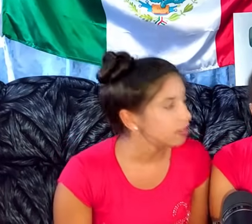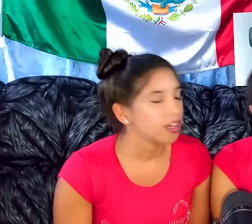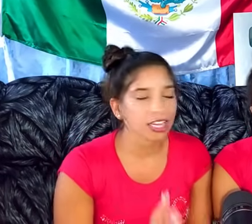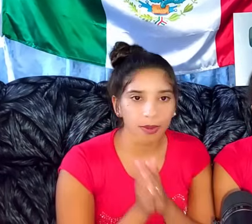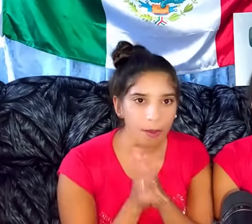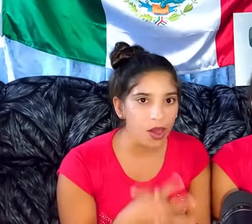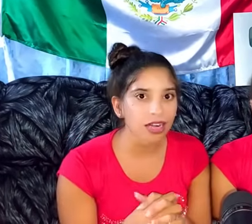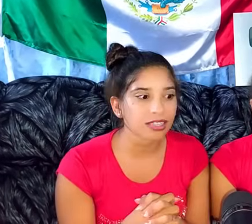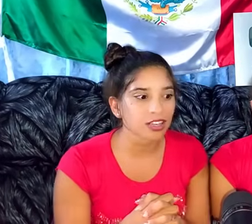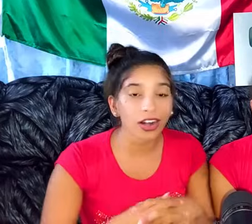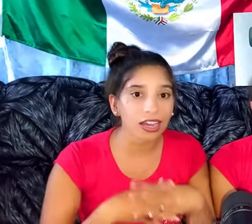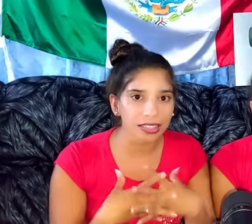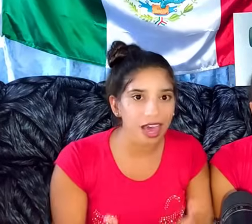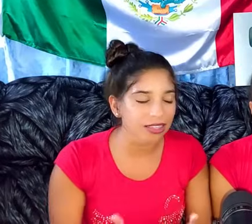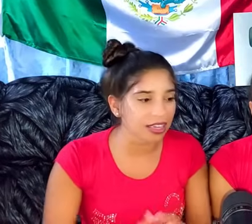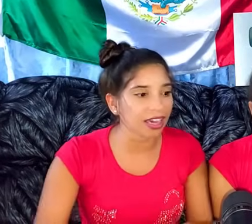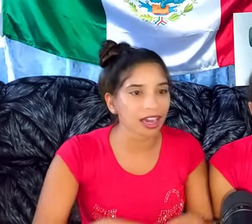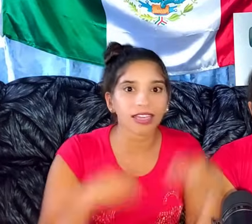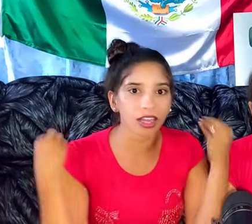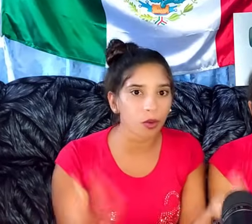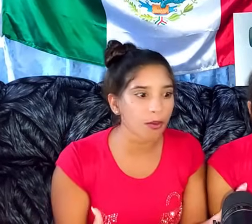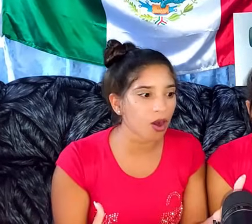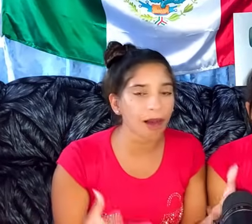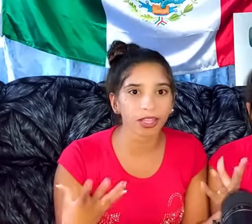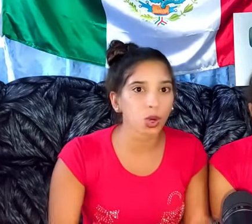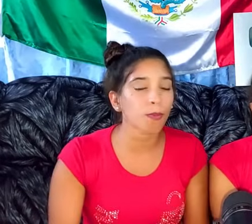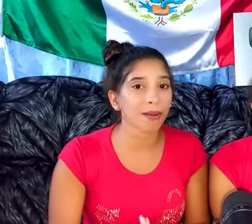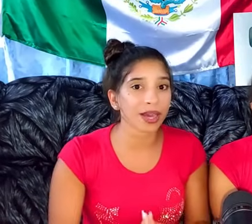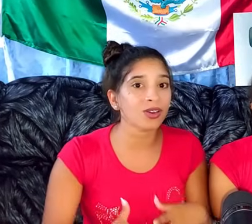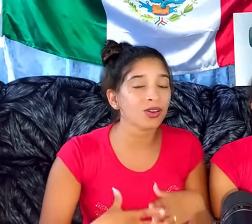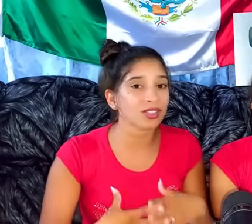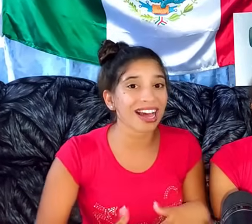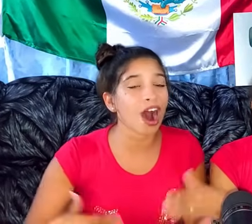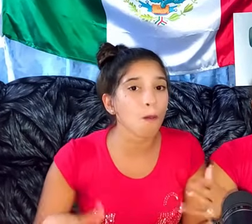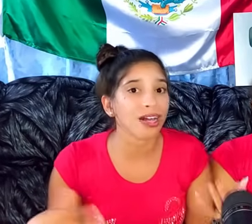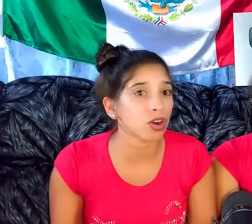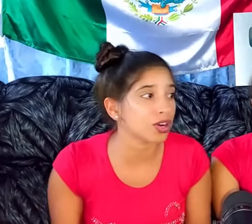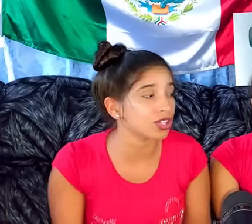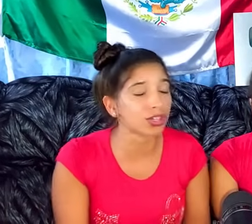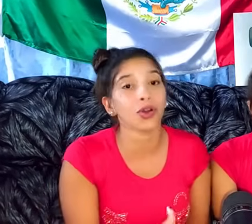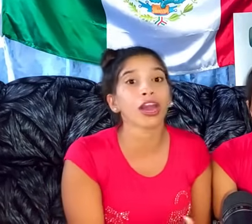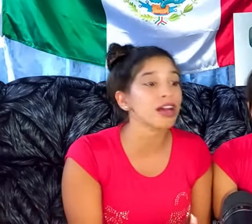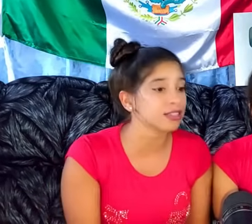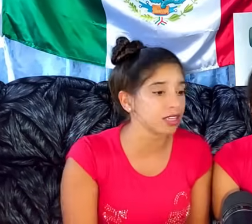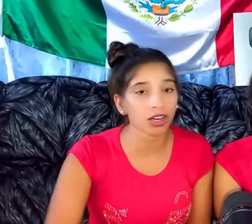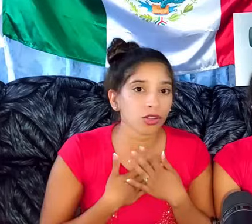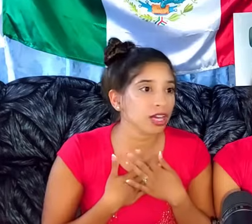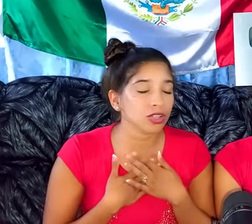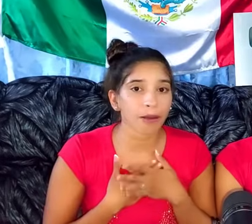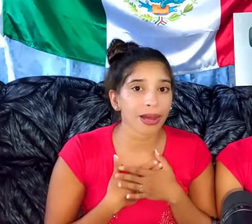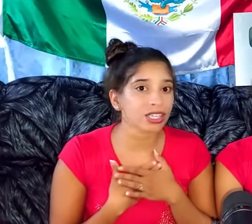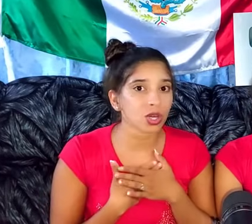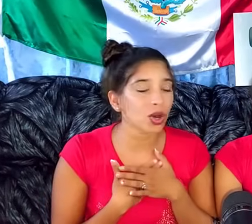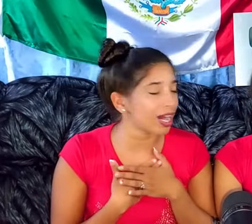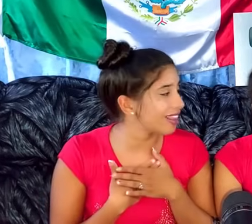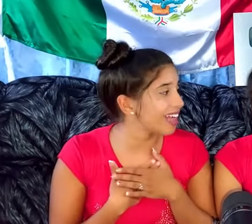lograr. Uh-huh. Esperamos en el Señor que sea así, que este nuevo capítulo para México sea aún más glorioso de lo que ya ha sido. De